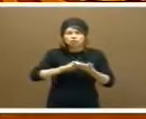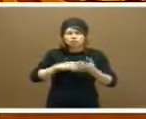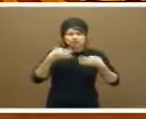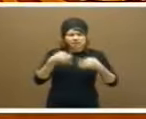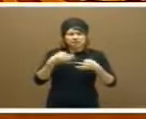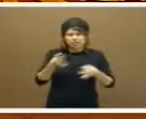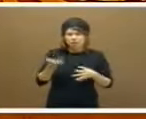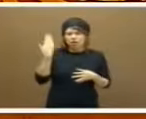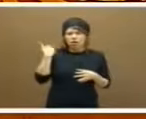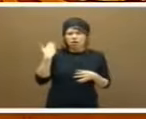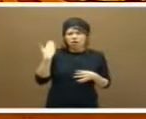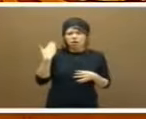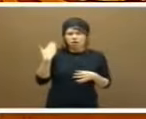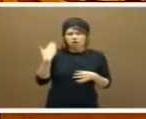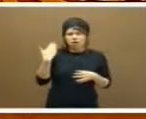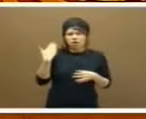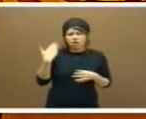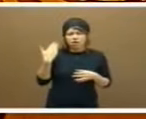decían